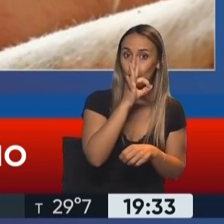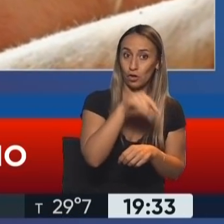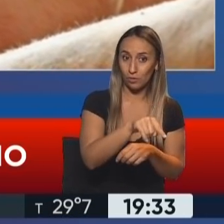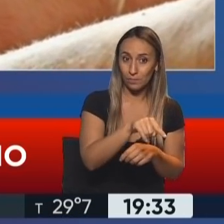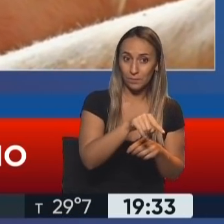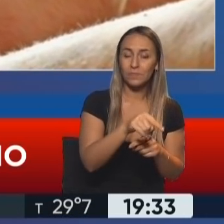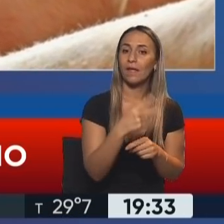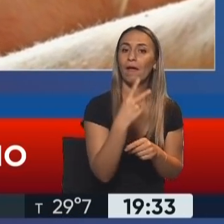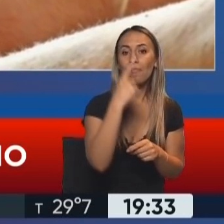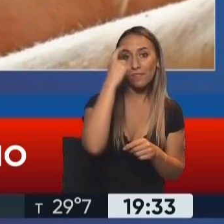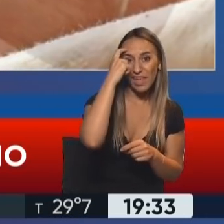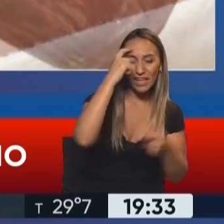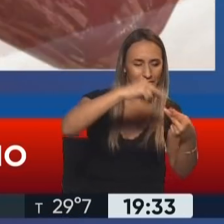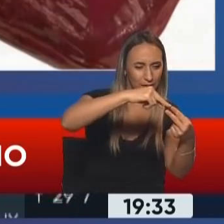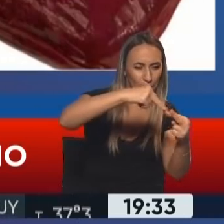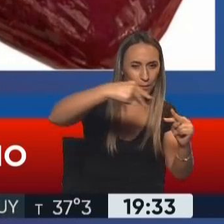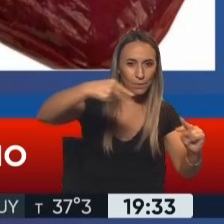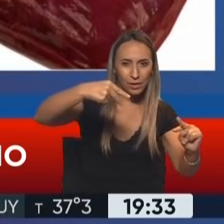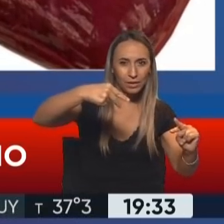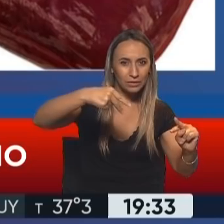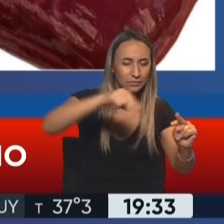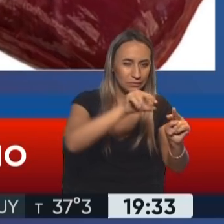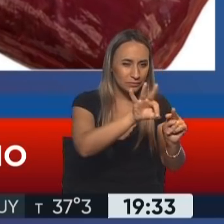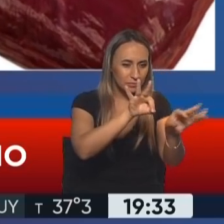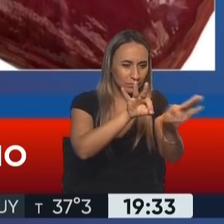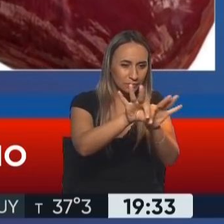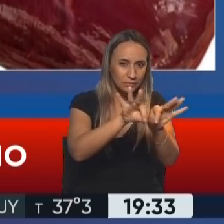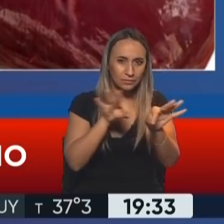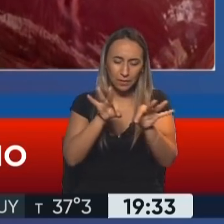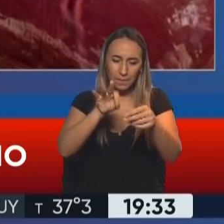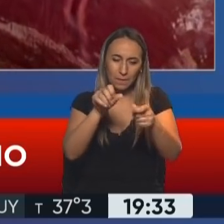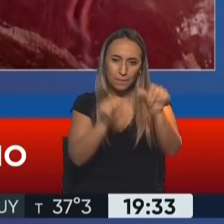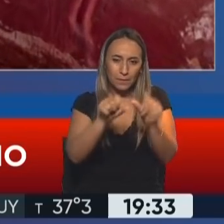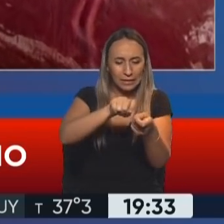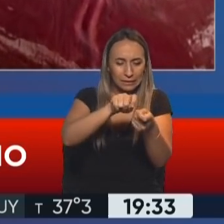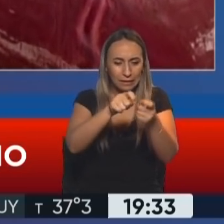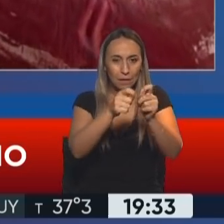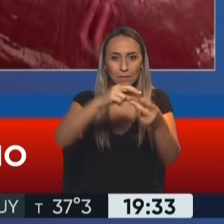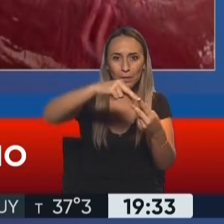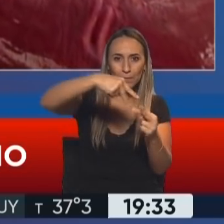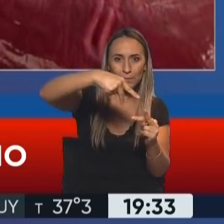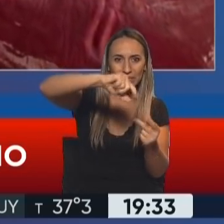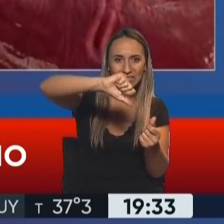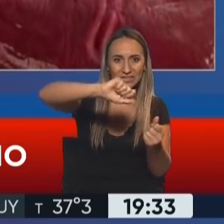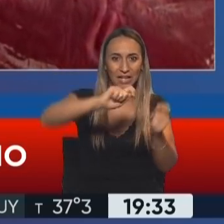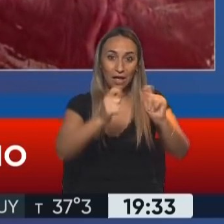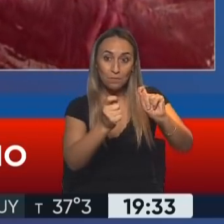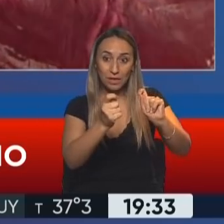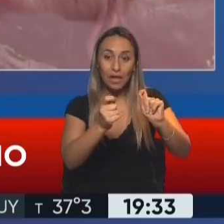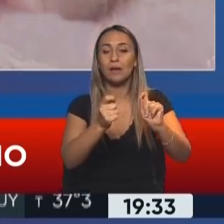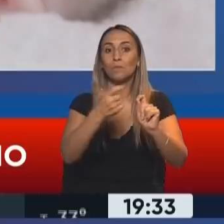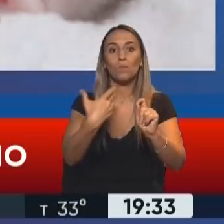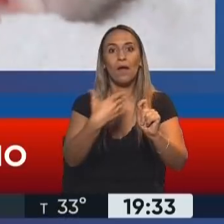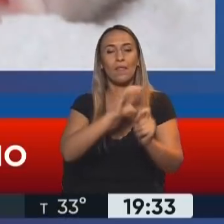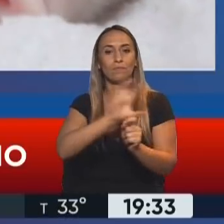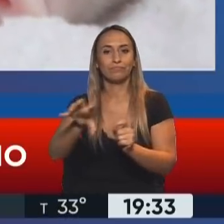10 genes que le permiten una mayor tolerancia en el humano. En octubre del año pasado se hizo un riñón de